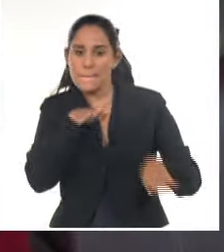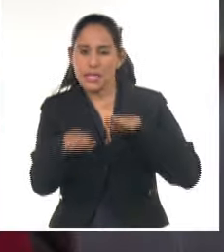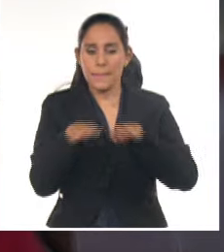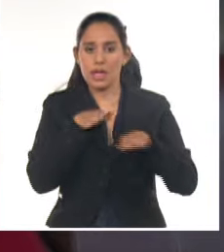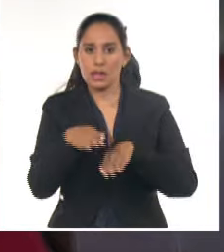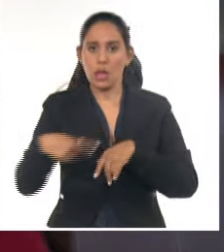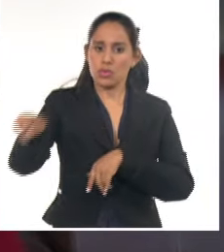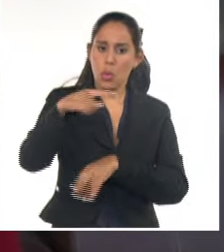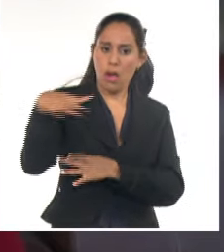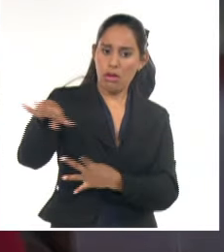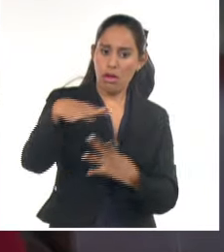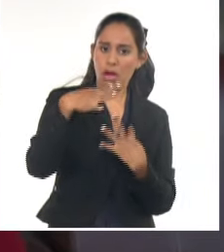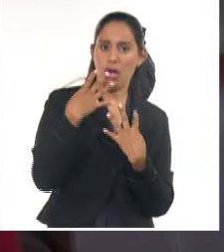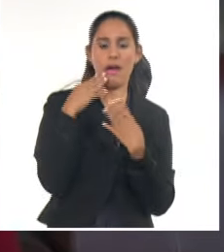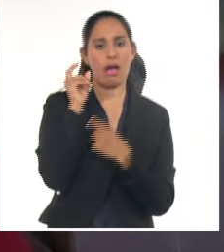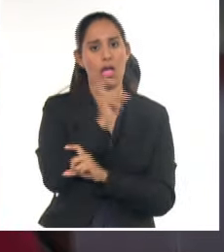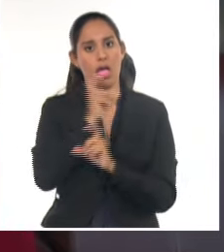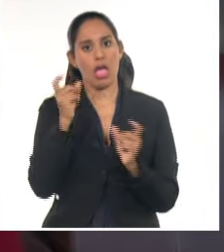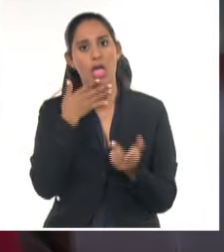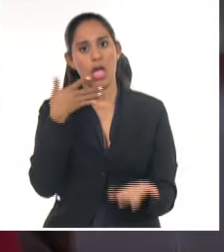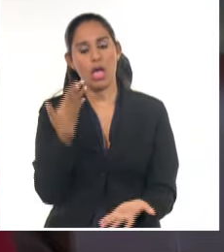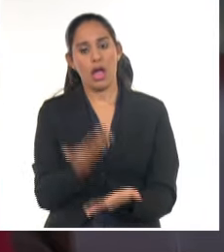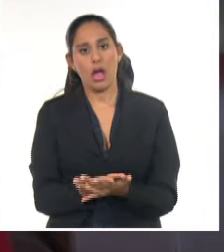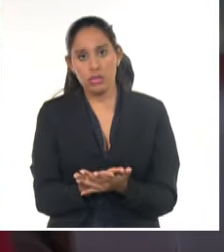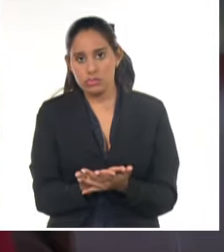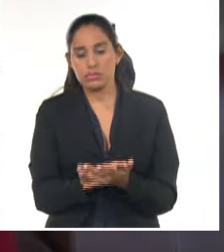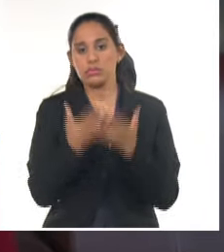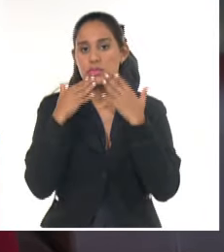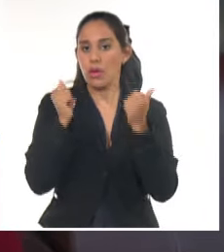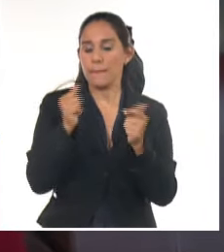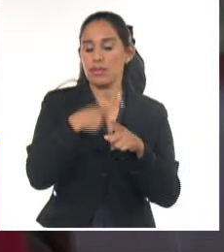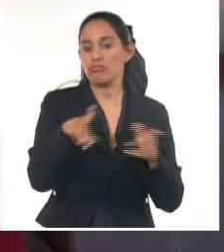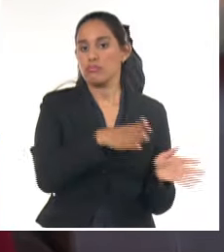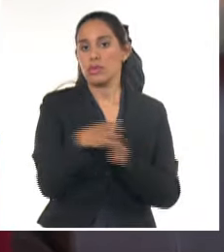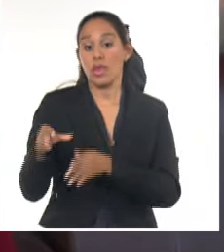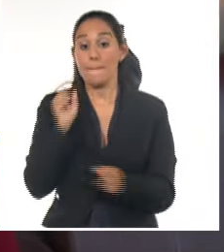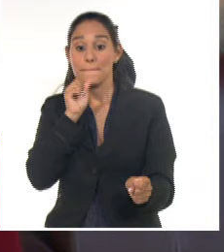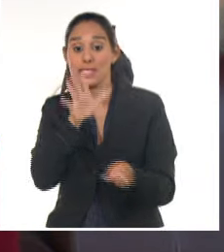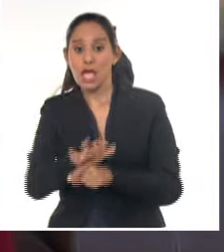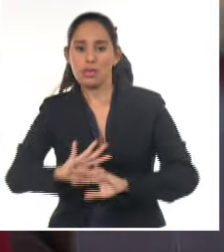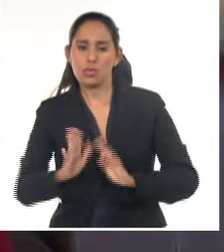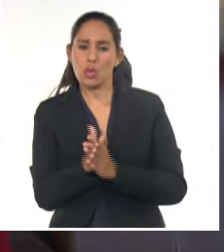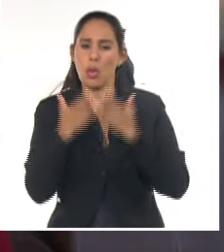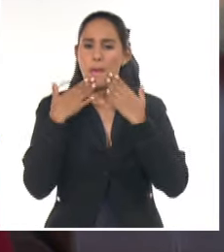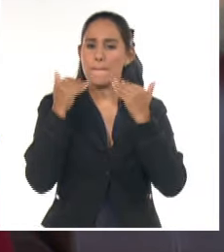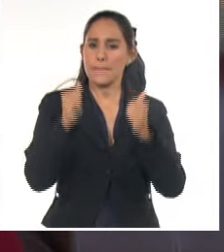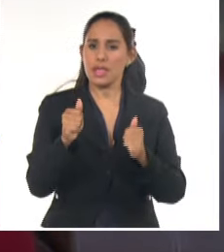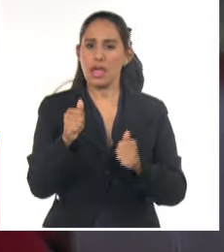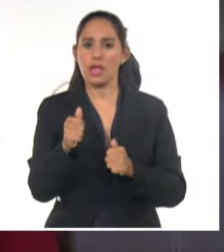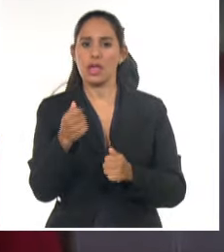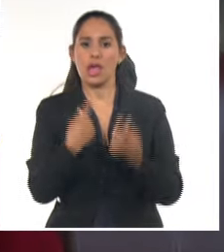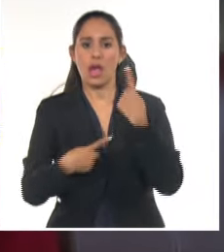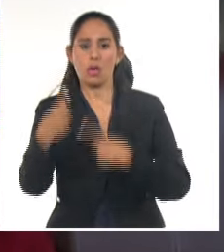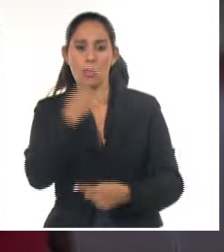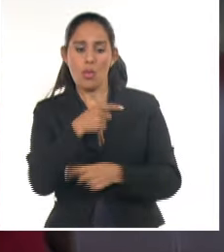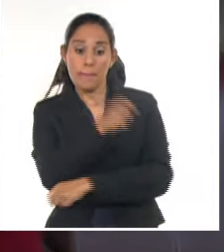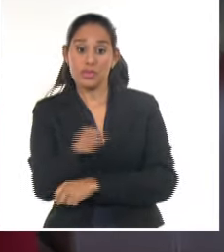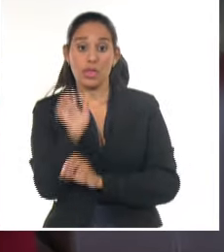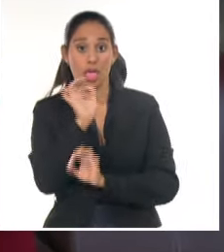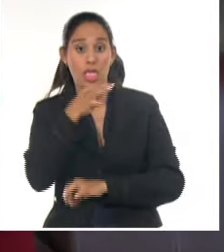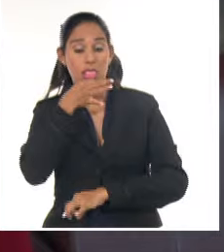mundo. Es un camino que prácticamente estaba comenzando y solo se detuvo unos meses, pero pueden estar seguros